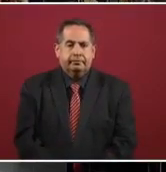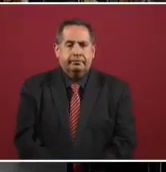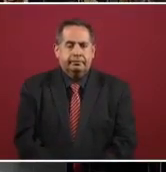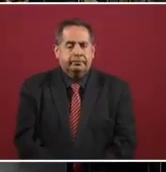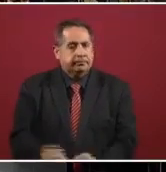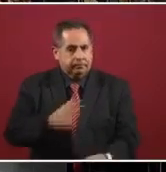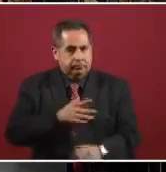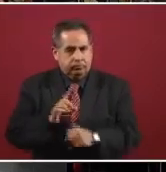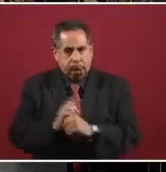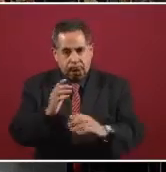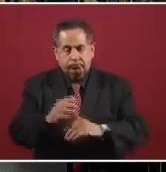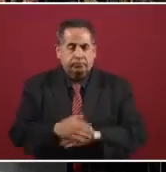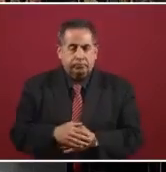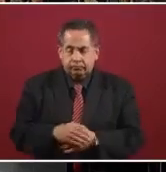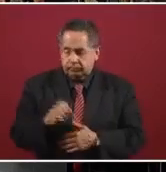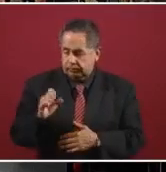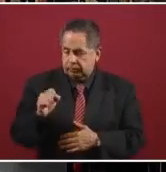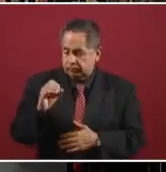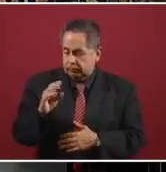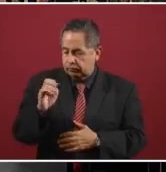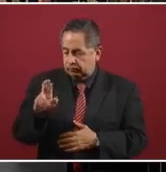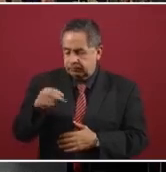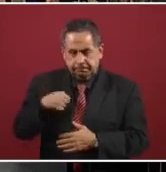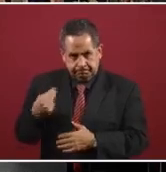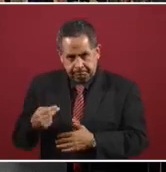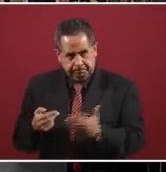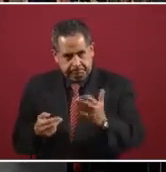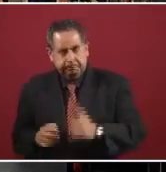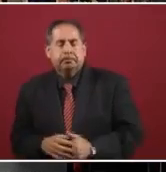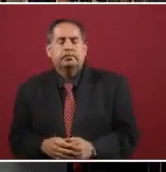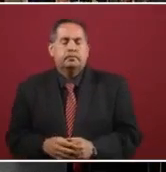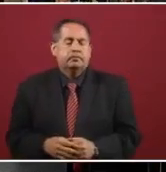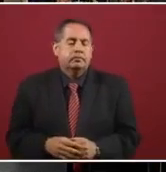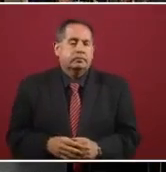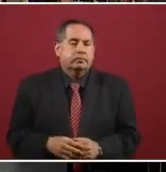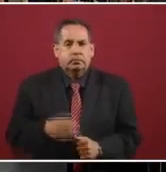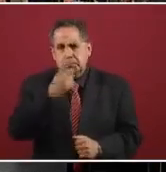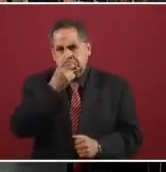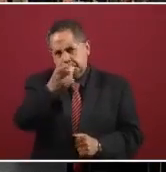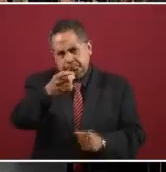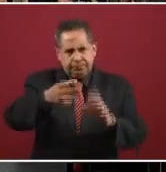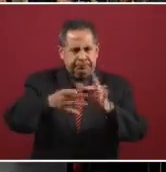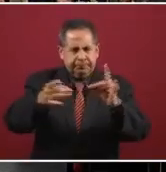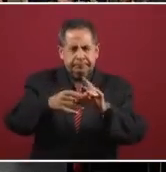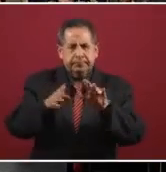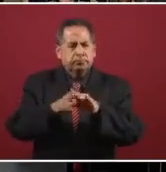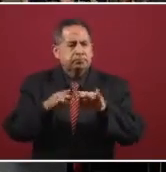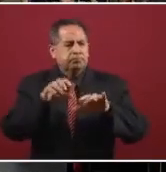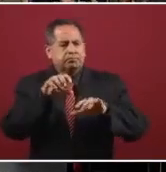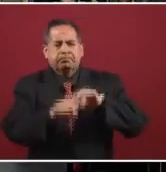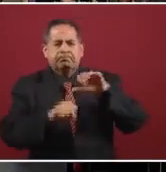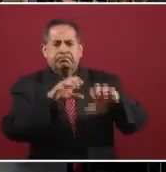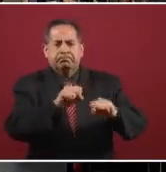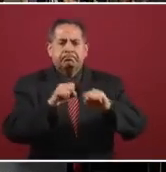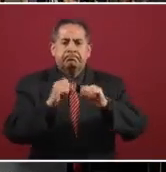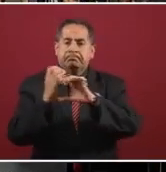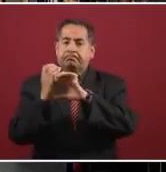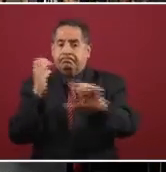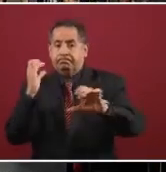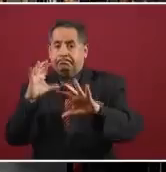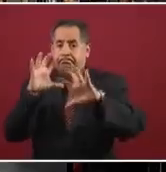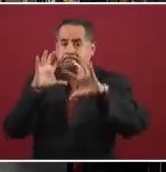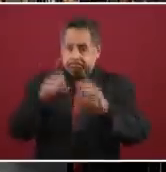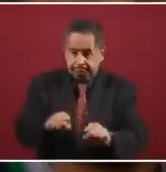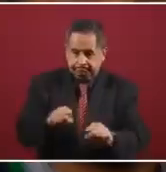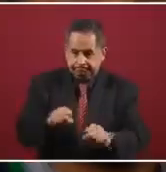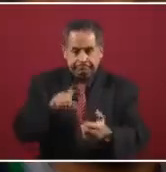Buen día, canciller. Dalila Escobar, corresponsal de Tiempo TV. Precisamente hablaba usted del aseguramiento, de detención de estos trailers donde todavía